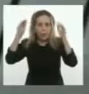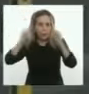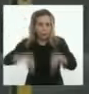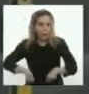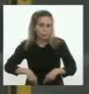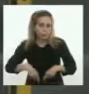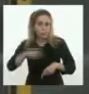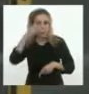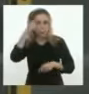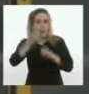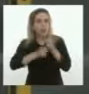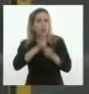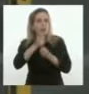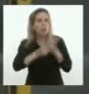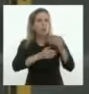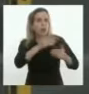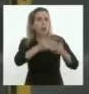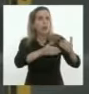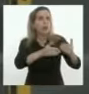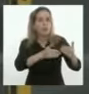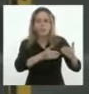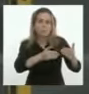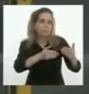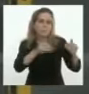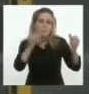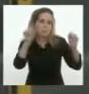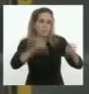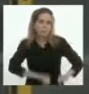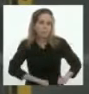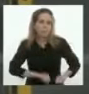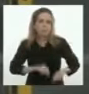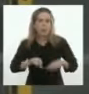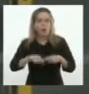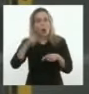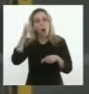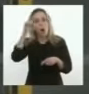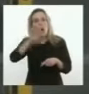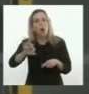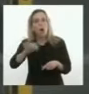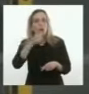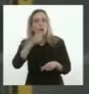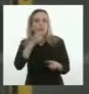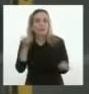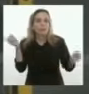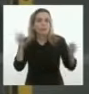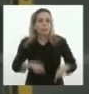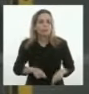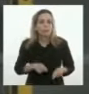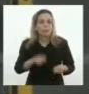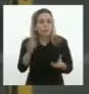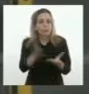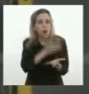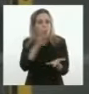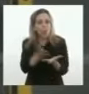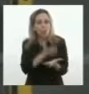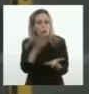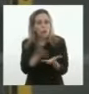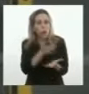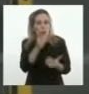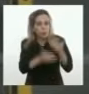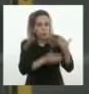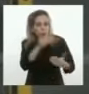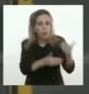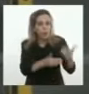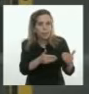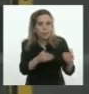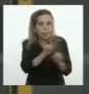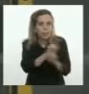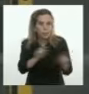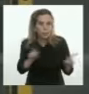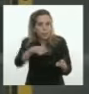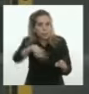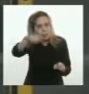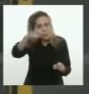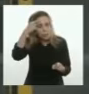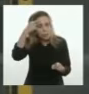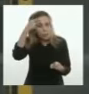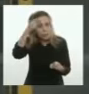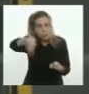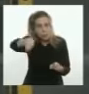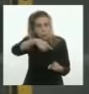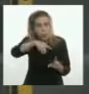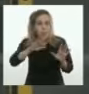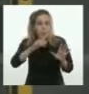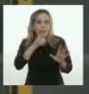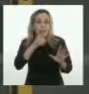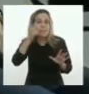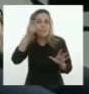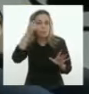industria en poner de vuelta en marcha los motores de la producción piénsenlo si lo